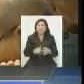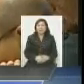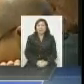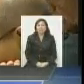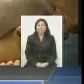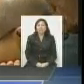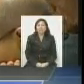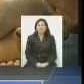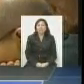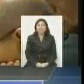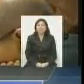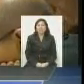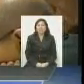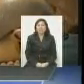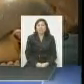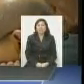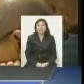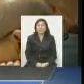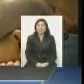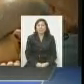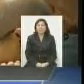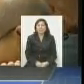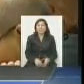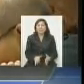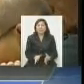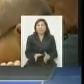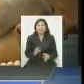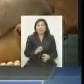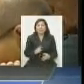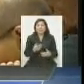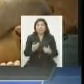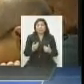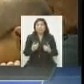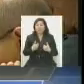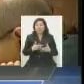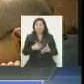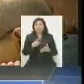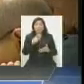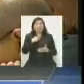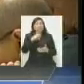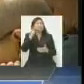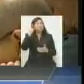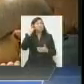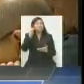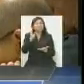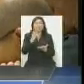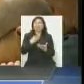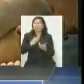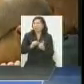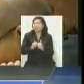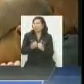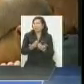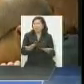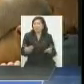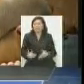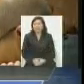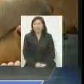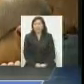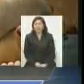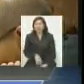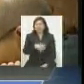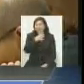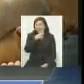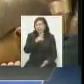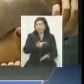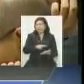judicializado. Ahora, a veces hay autoridades que creen que los peruanos somos ignorantes, por no decir otras cosas, y pues, no